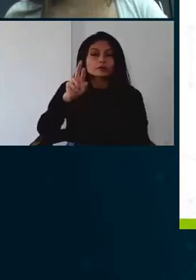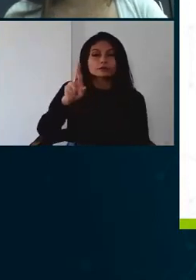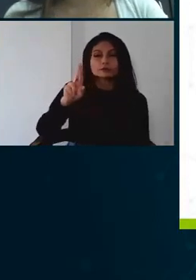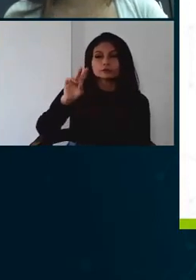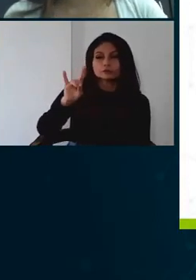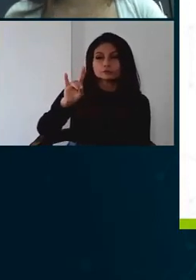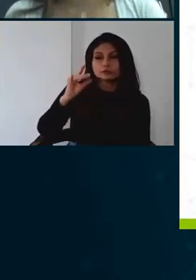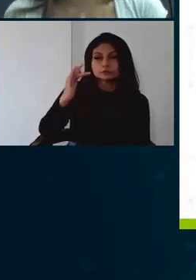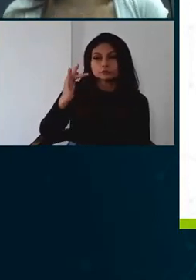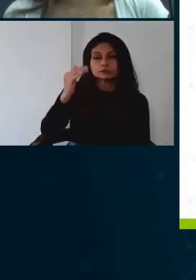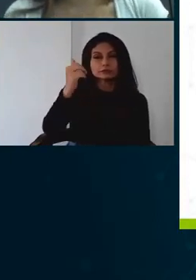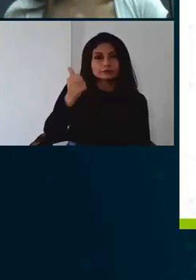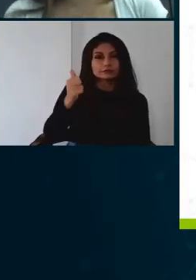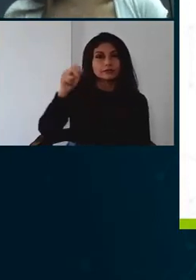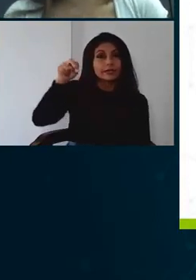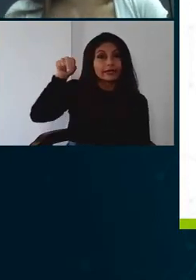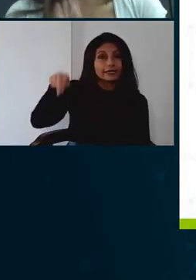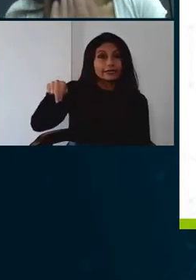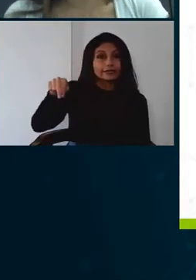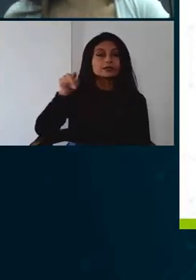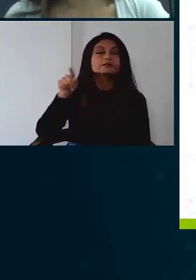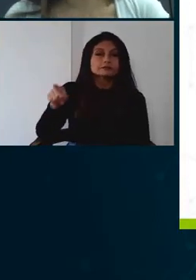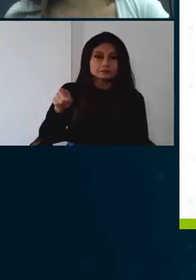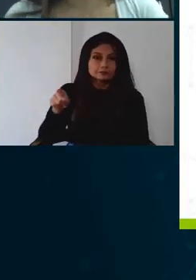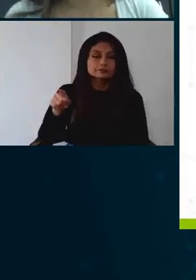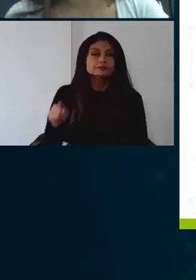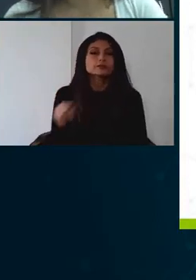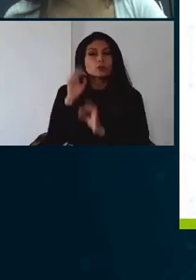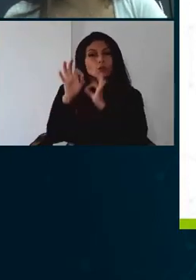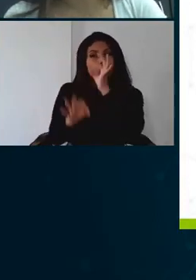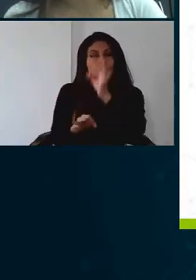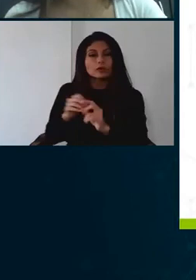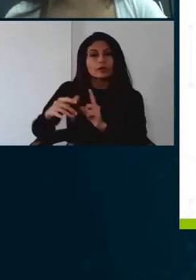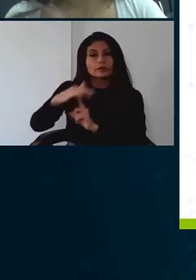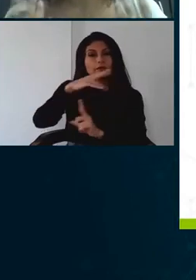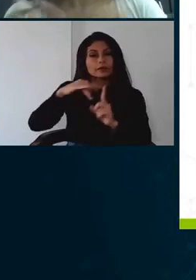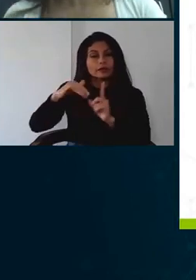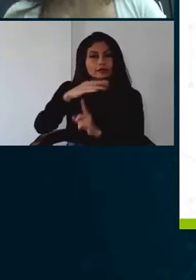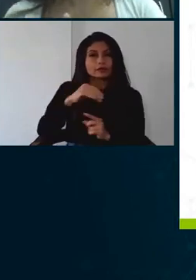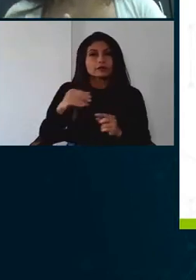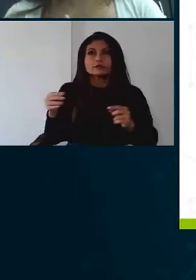nuestra casa podamos decir, yo vivo allá y mi edificio contribuye a